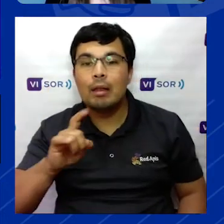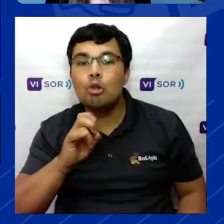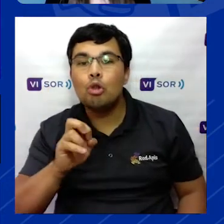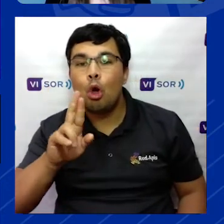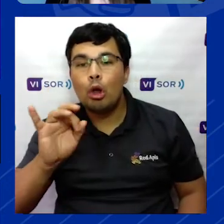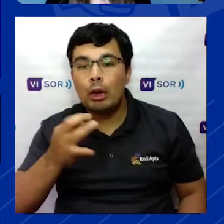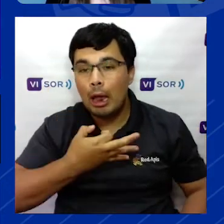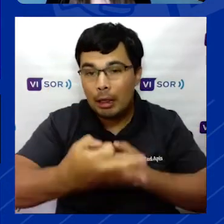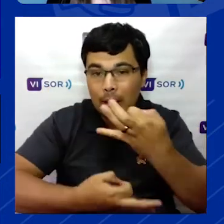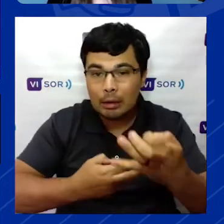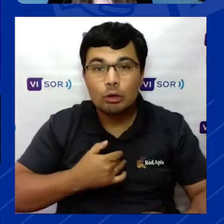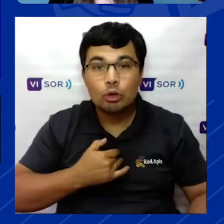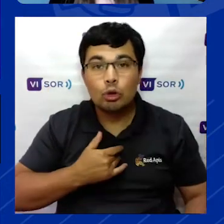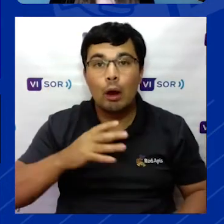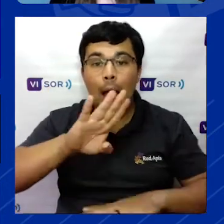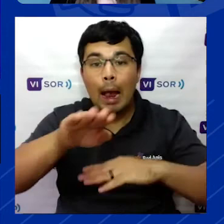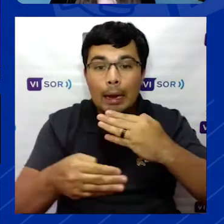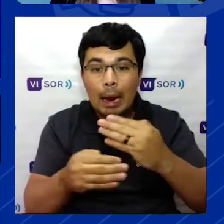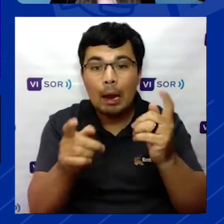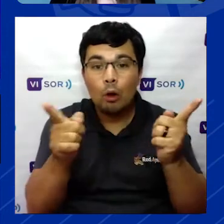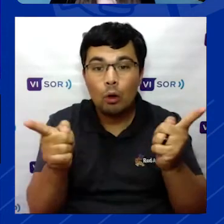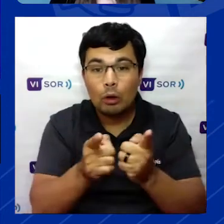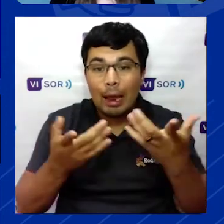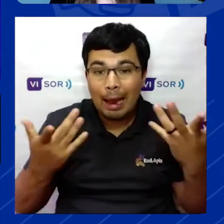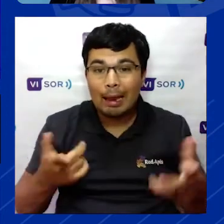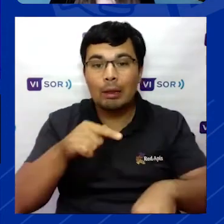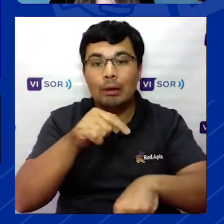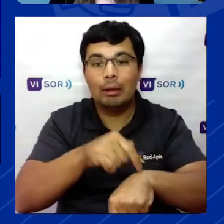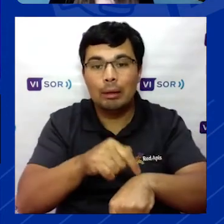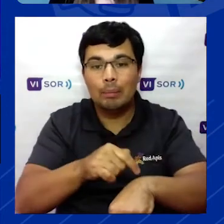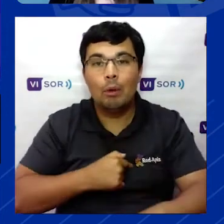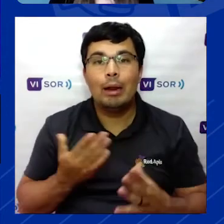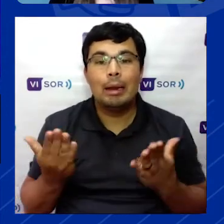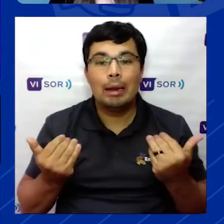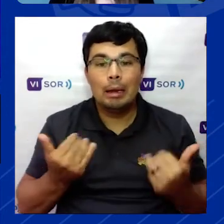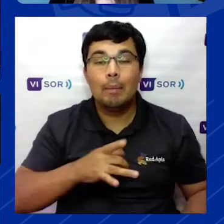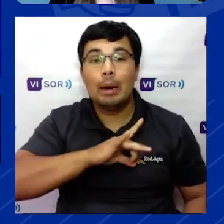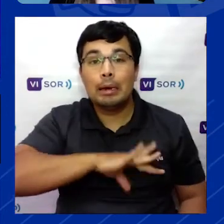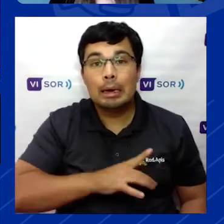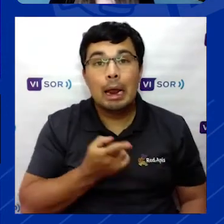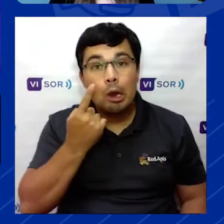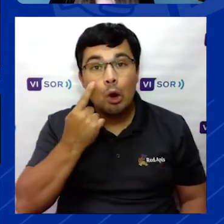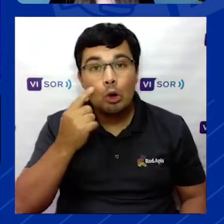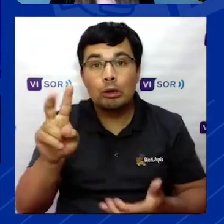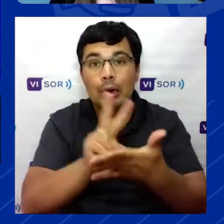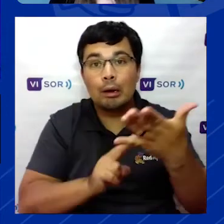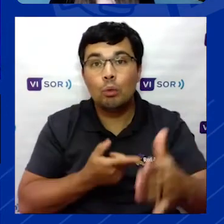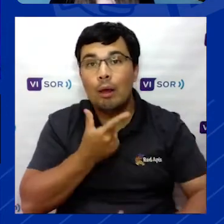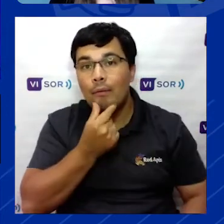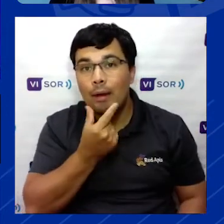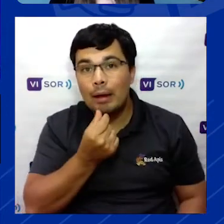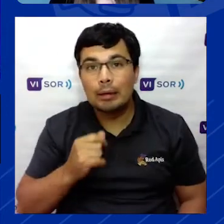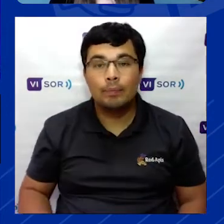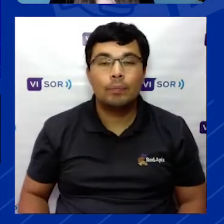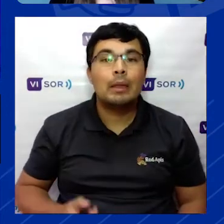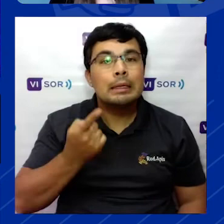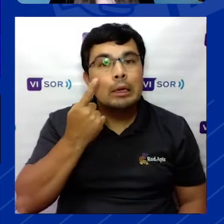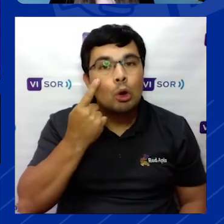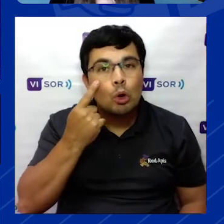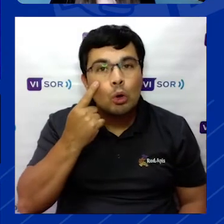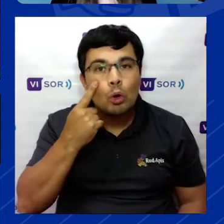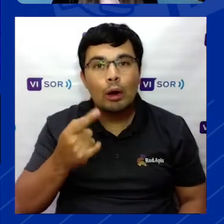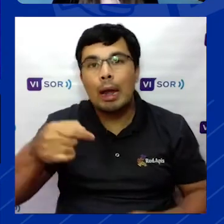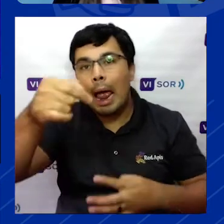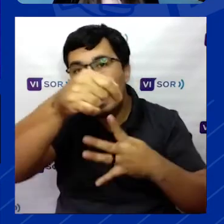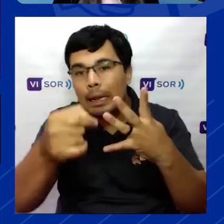así cortito que en el fondo estas son las instancias que necesitamos para que en Chile se conozca la lectura fácil, se conozcan las alternativas